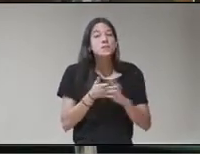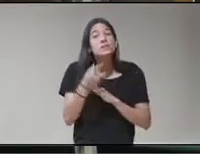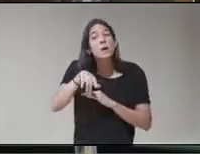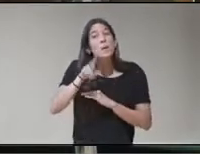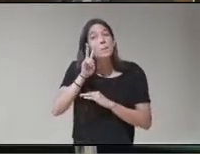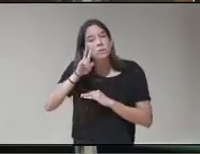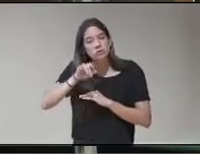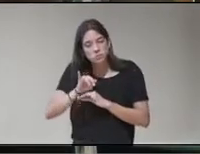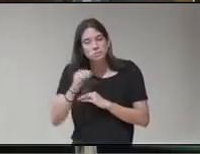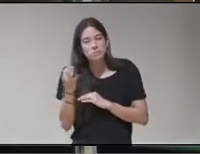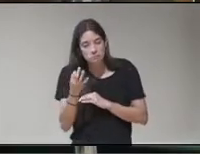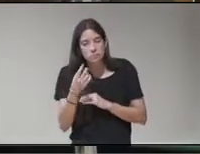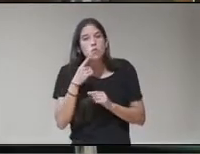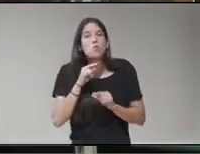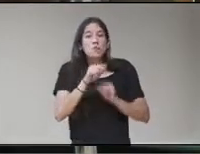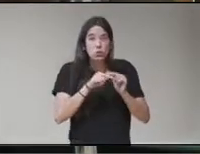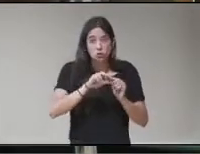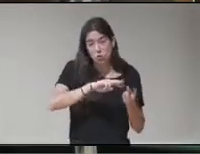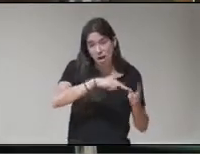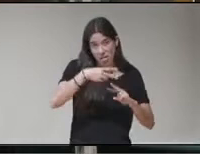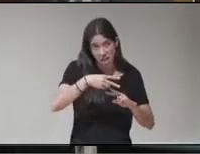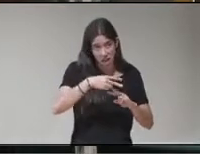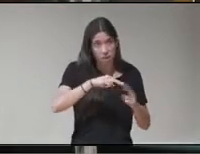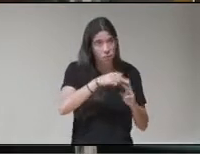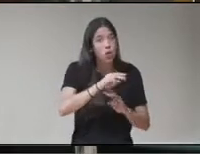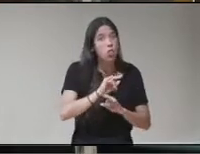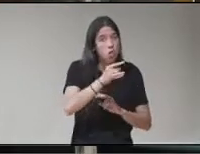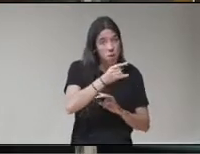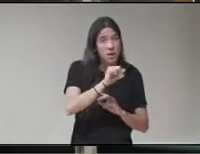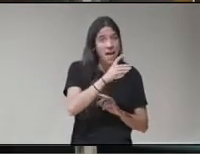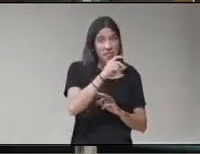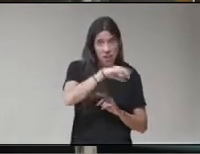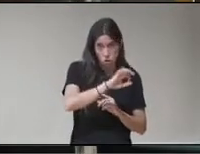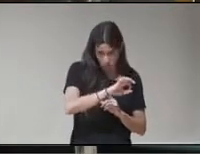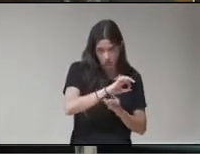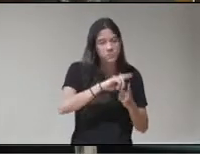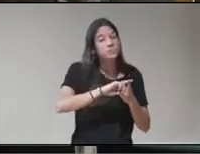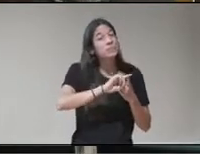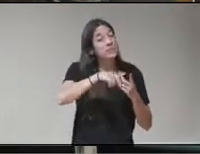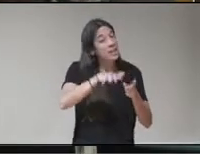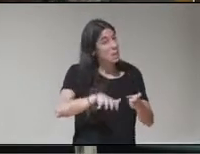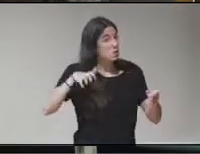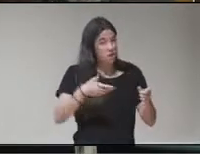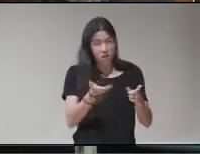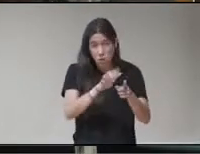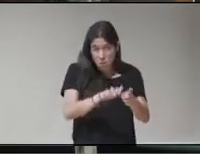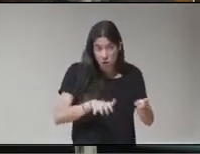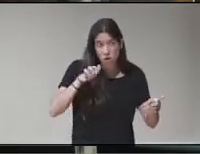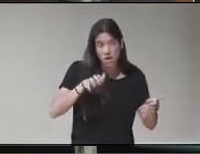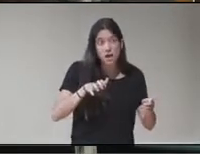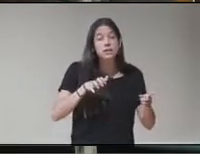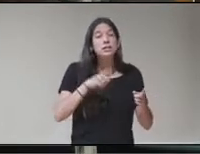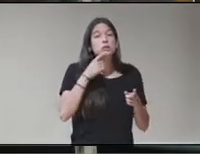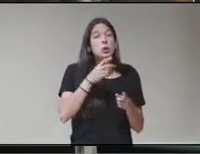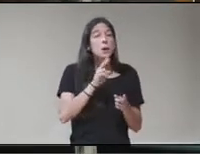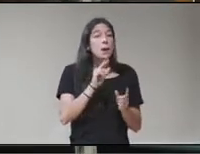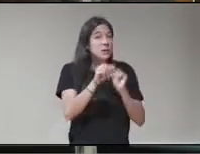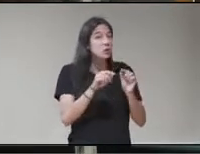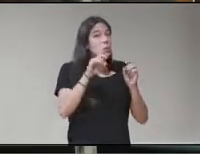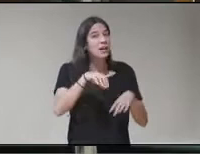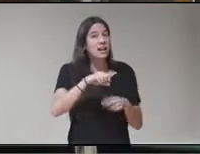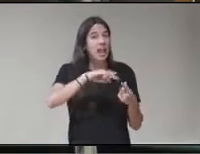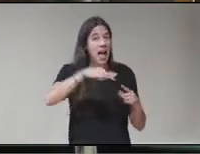con ADN en cadena doble, que es adeno, y la inmensa mayoría de los demás son virus con ARN,